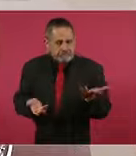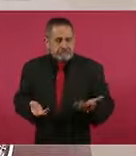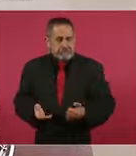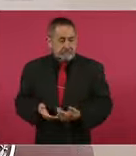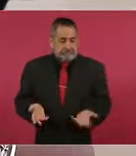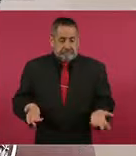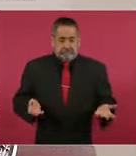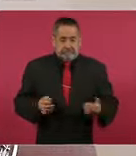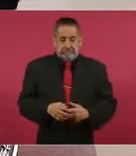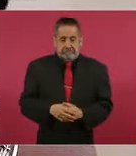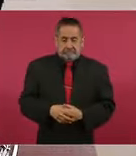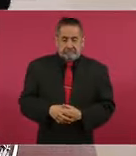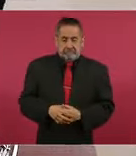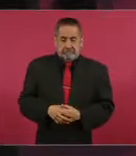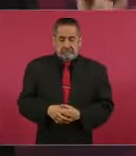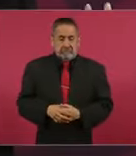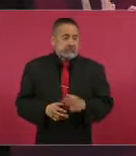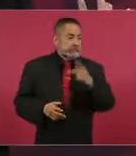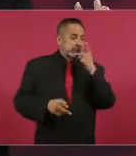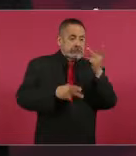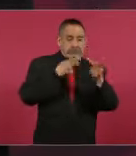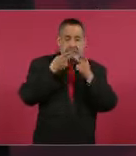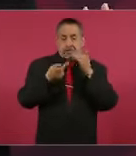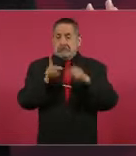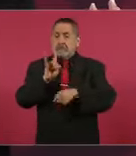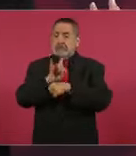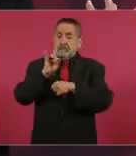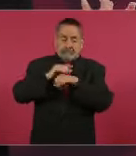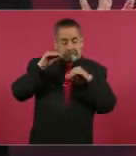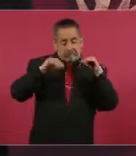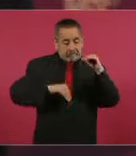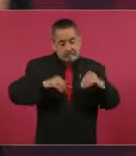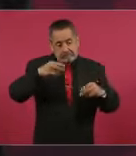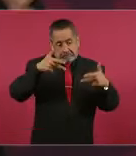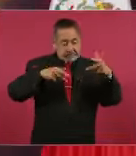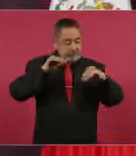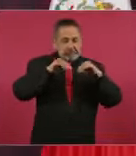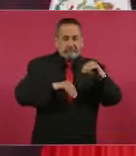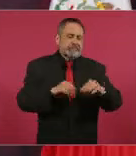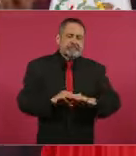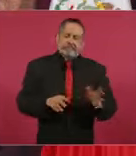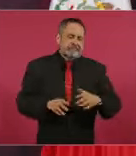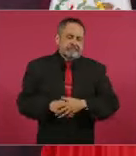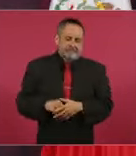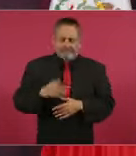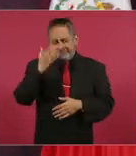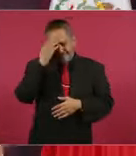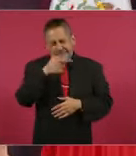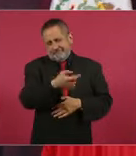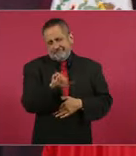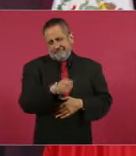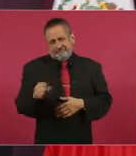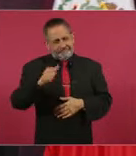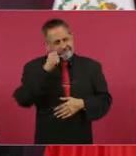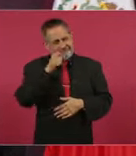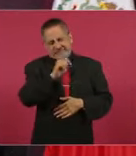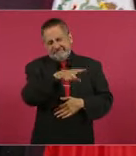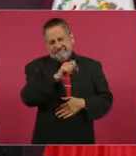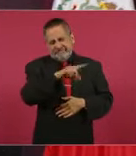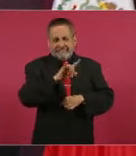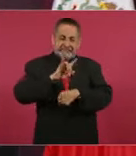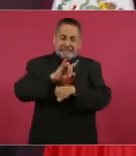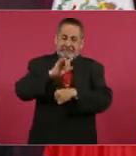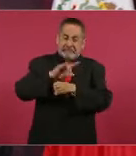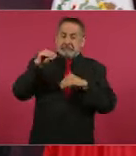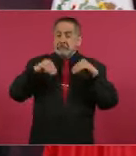Pero que no haga un montaje, ya sé que esa es su especialidad,